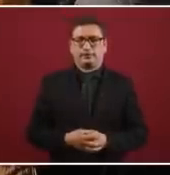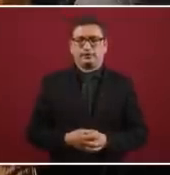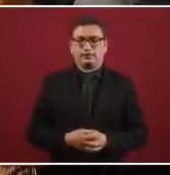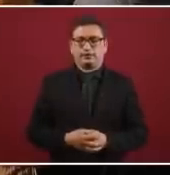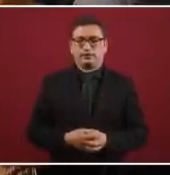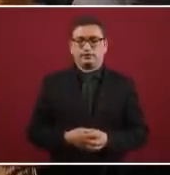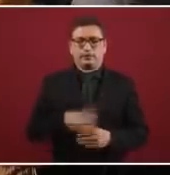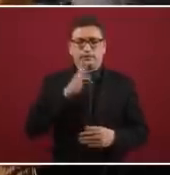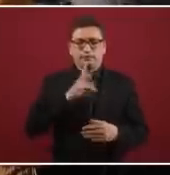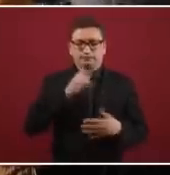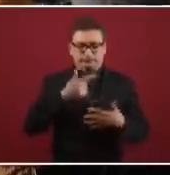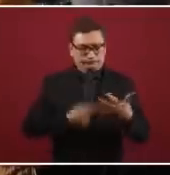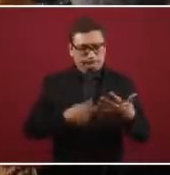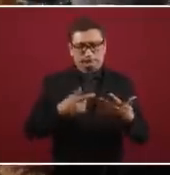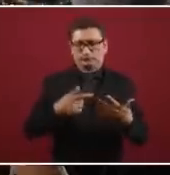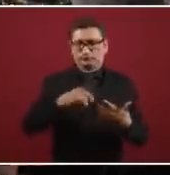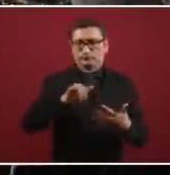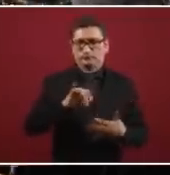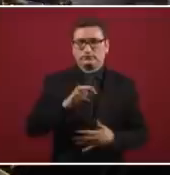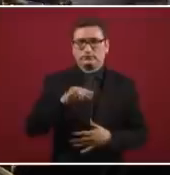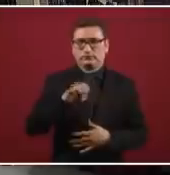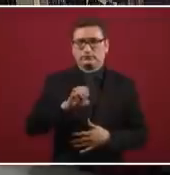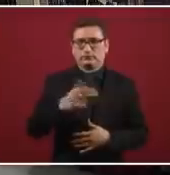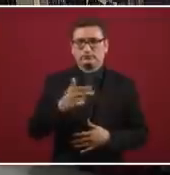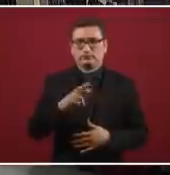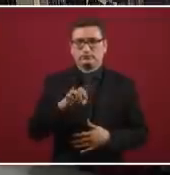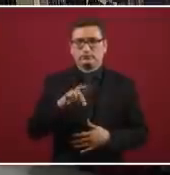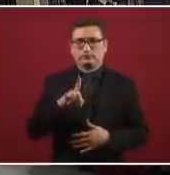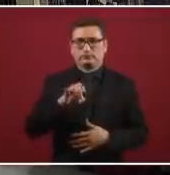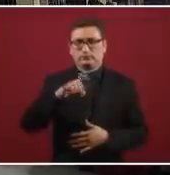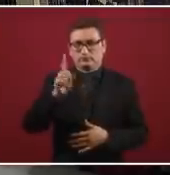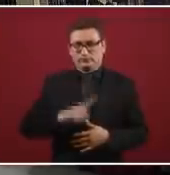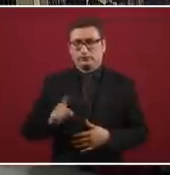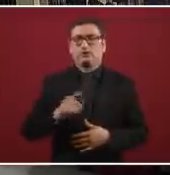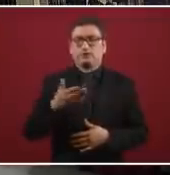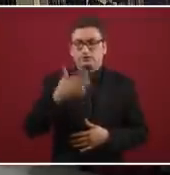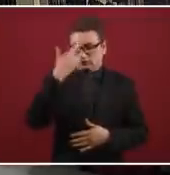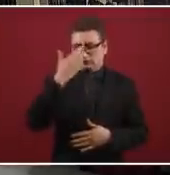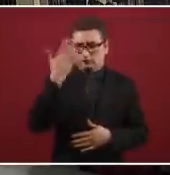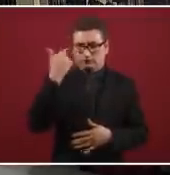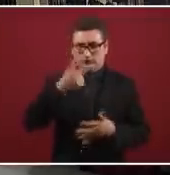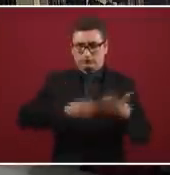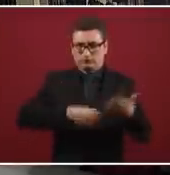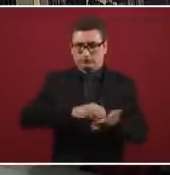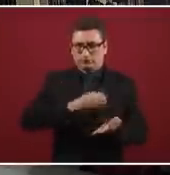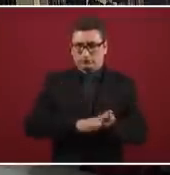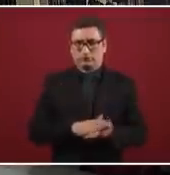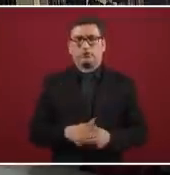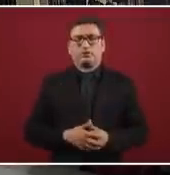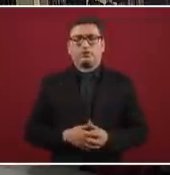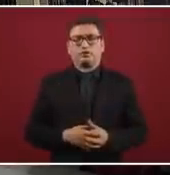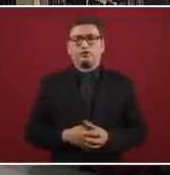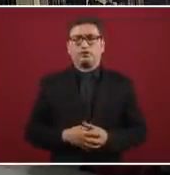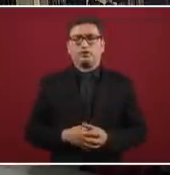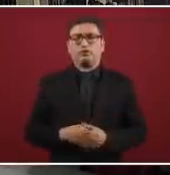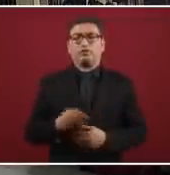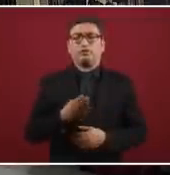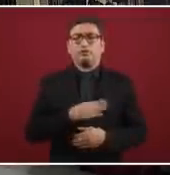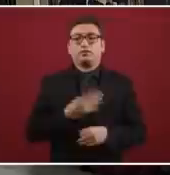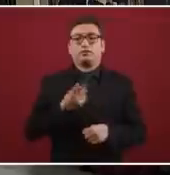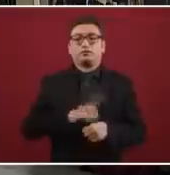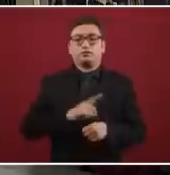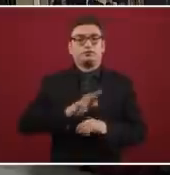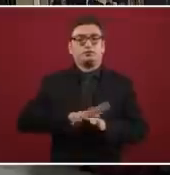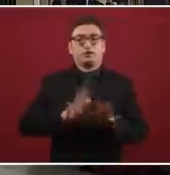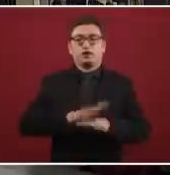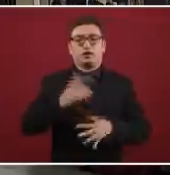A ver, pero aquí vamos con Jaime Hernández. Son los que quedaron pendientes. Buenos días, señor presidente. Ya no vamos a estar apuntando la